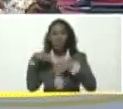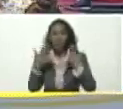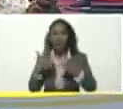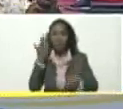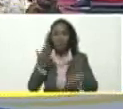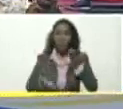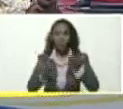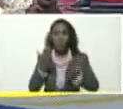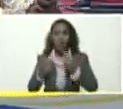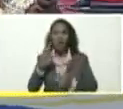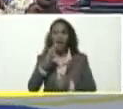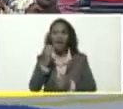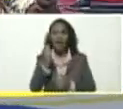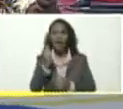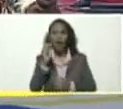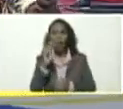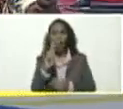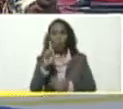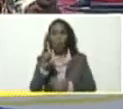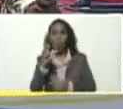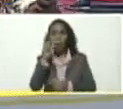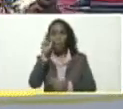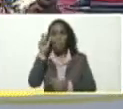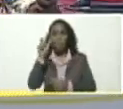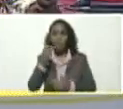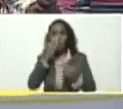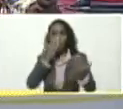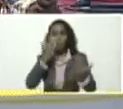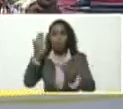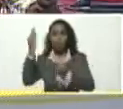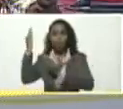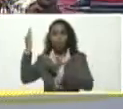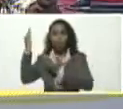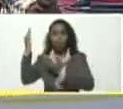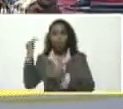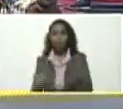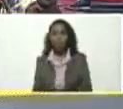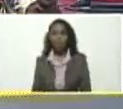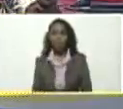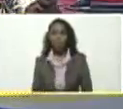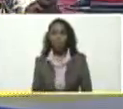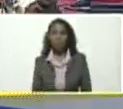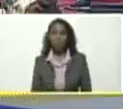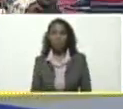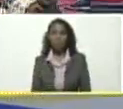Raúl Dimas Nicolás Casal, adelante.